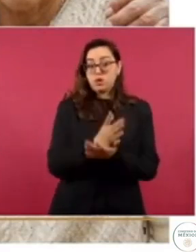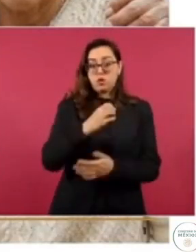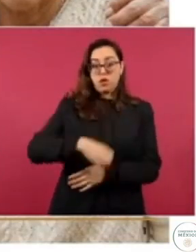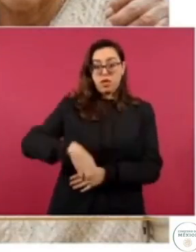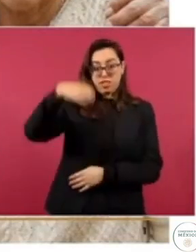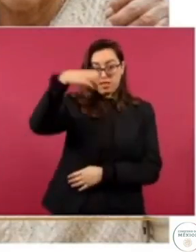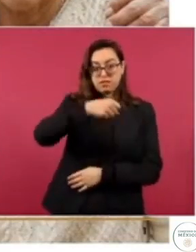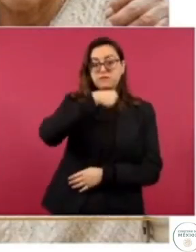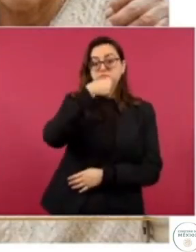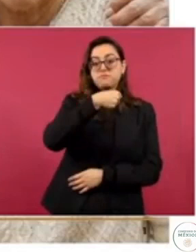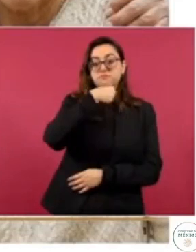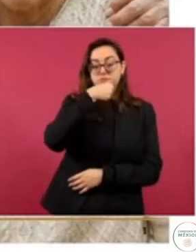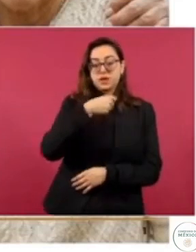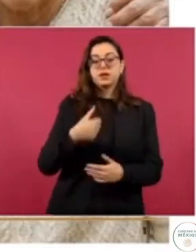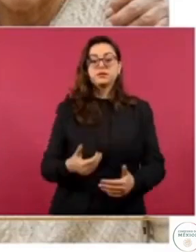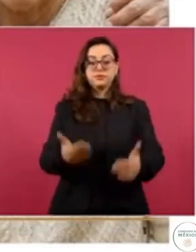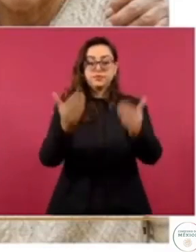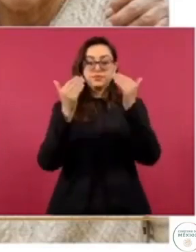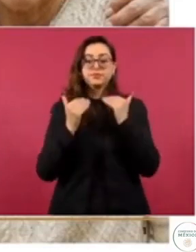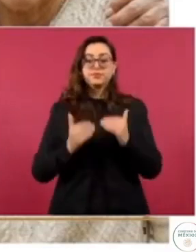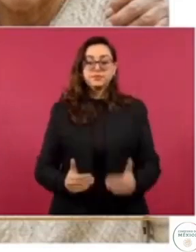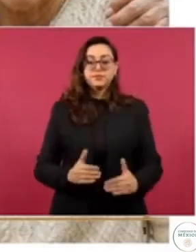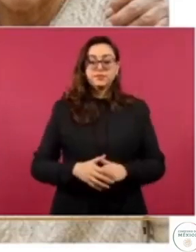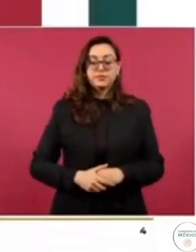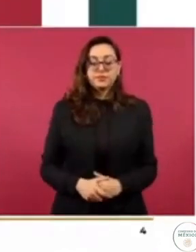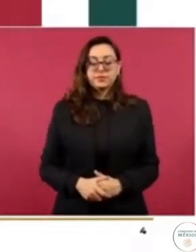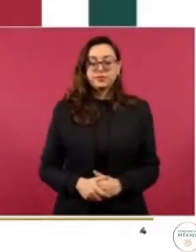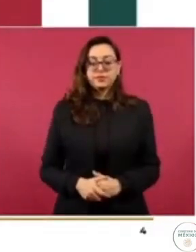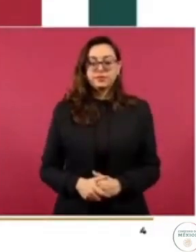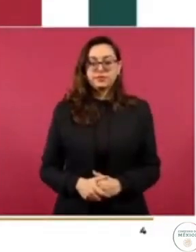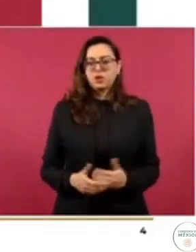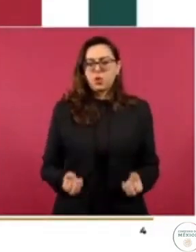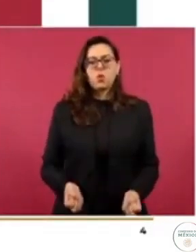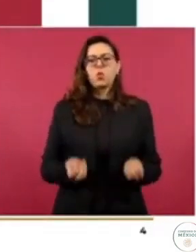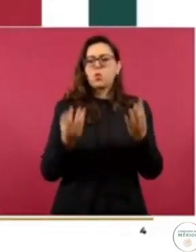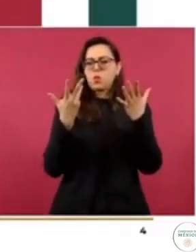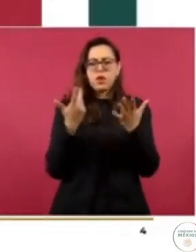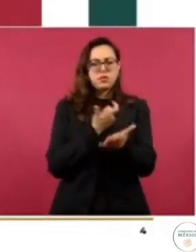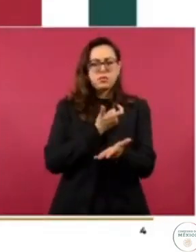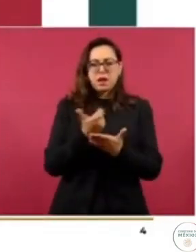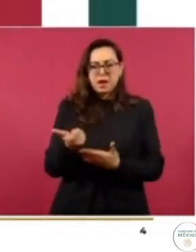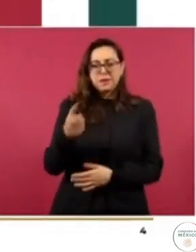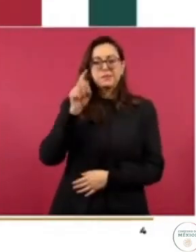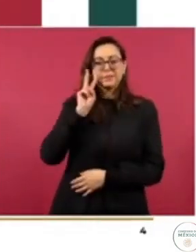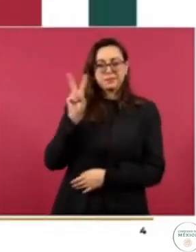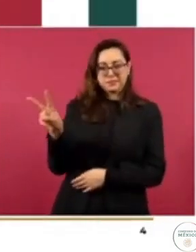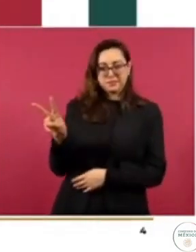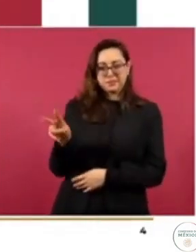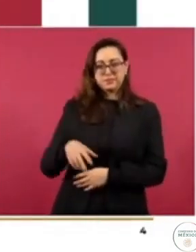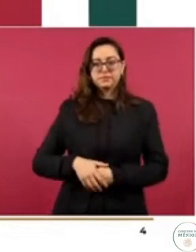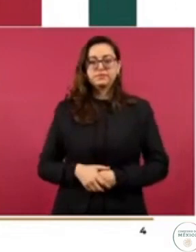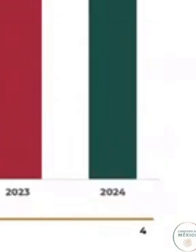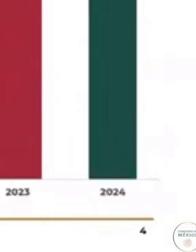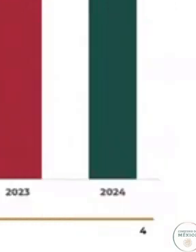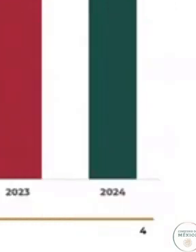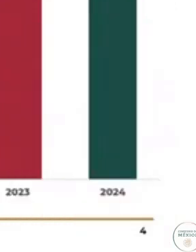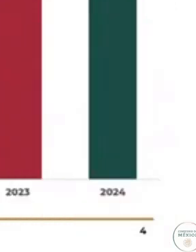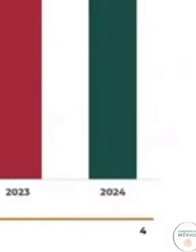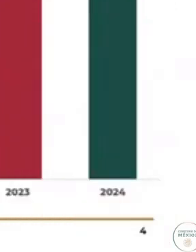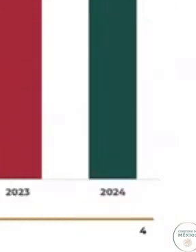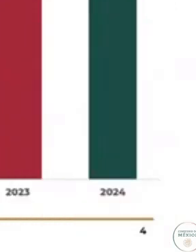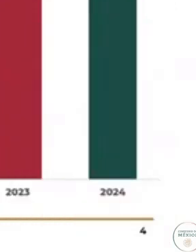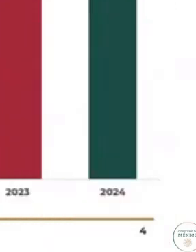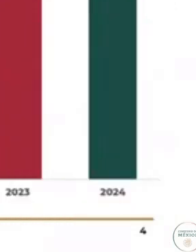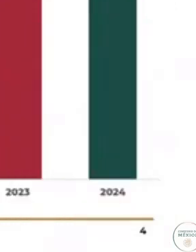mayor. Adelante. Respecto al monto de la pensión, aumenta el 25 por